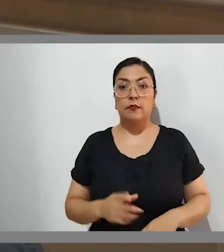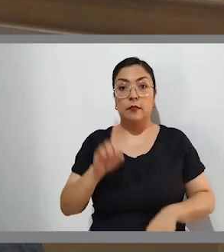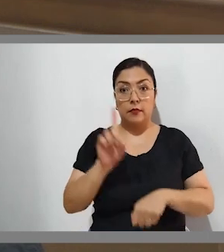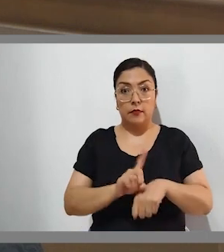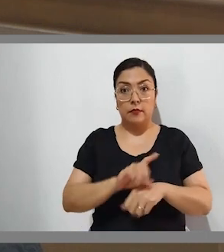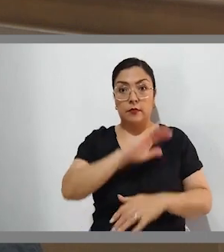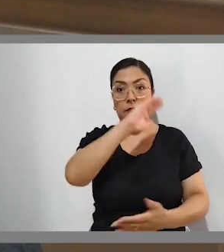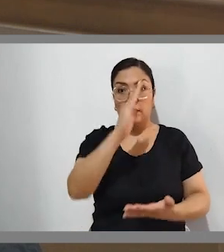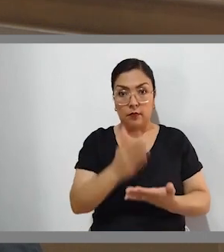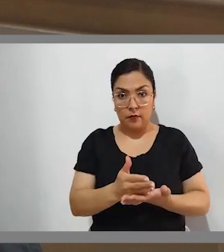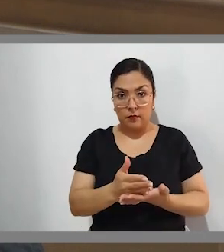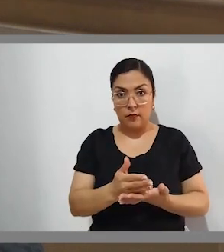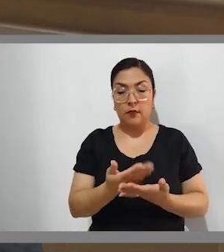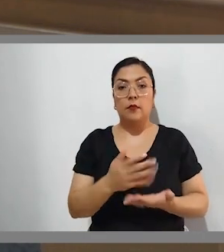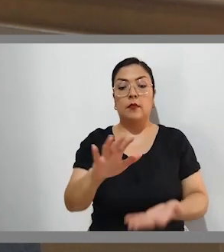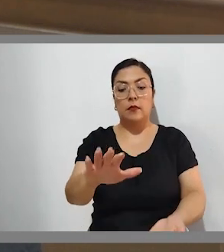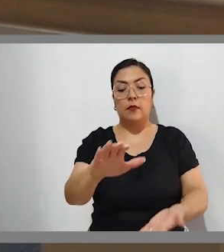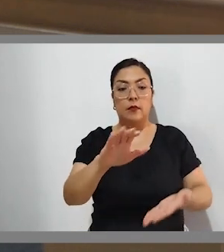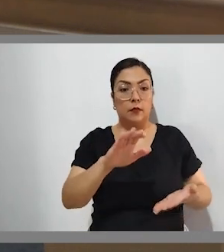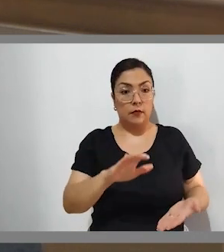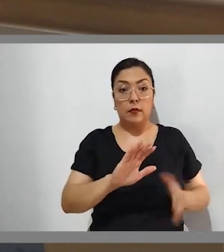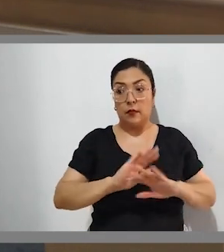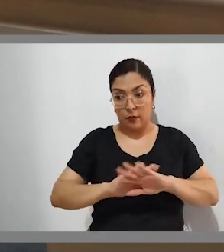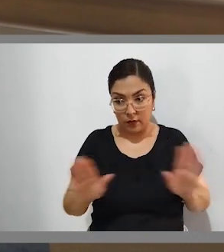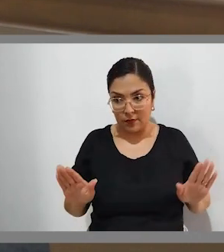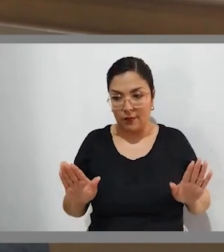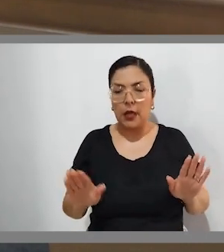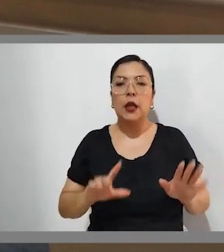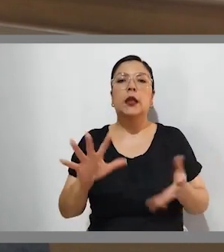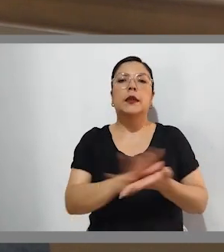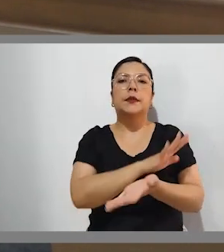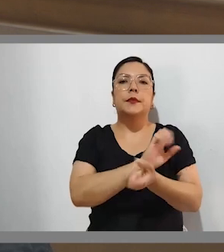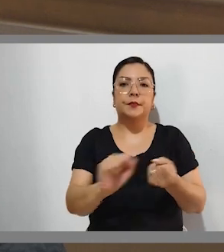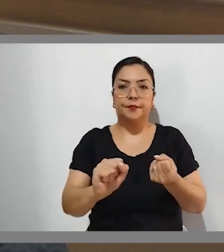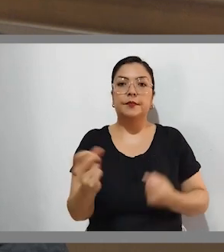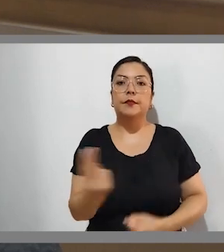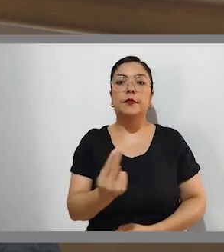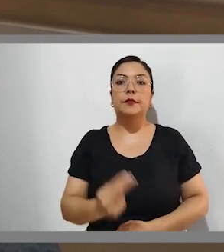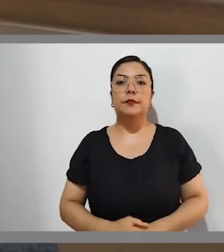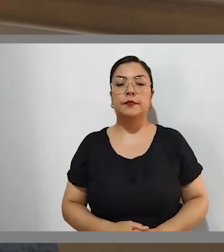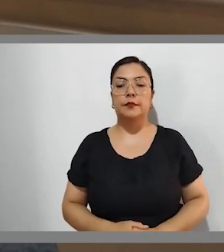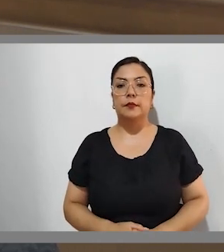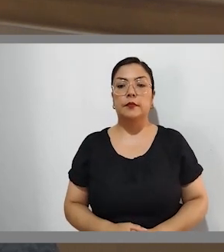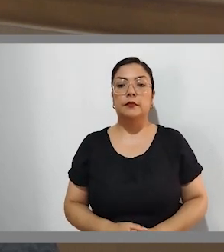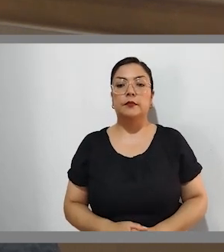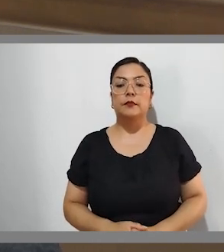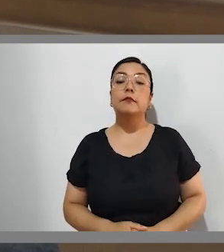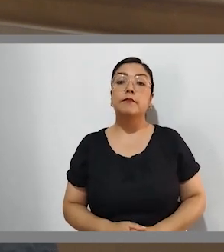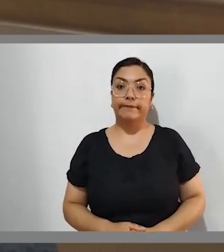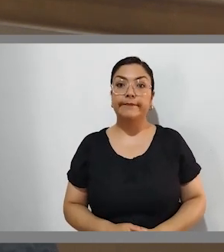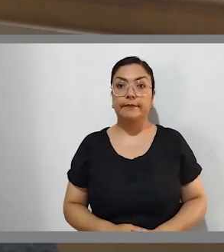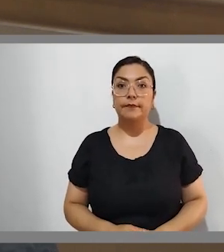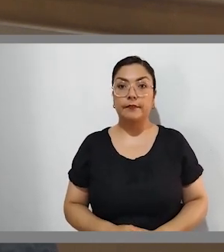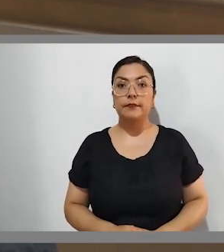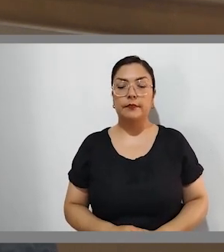de esta validación se procede a la destrucción. Es también otra de las actividades medulares de la Dirección de Organización. Entonces, se pudiera